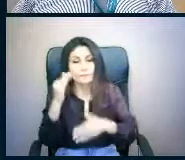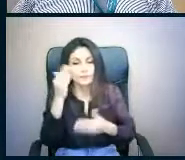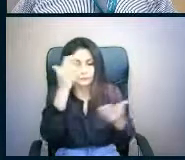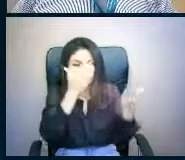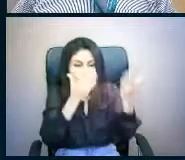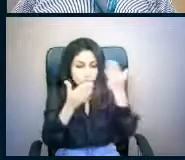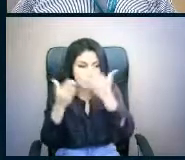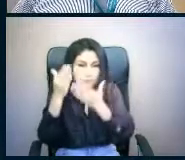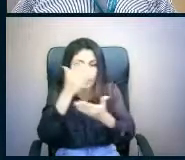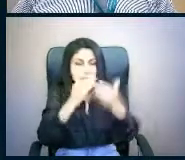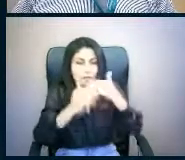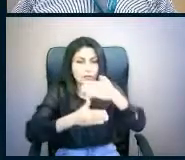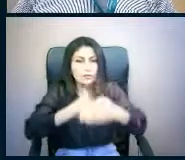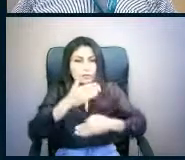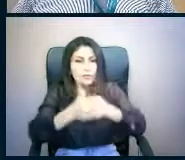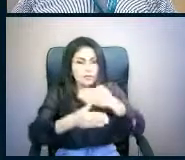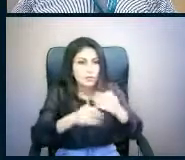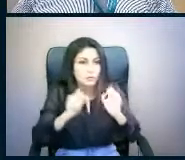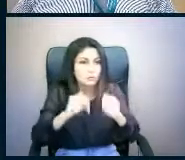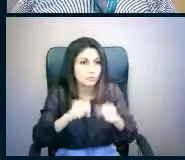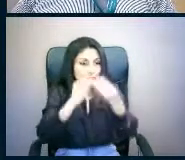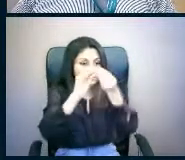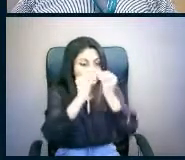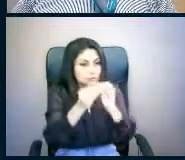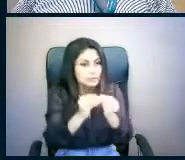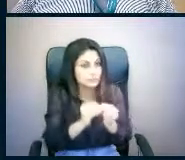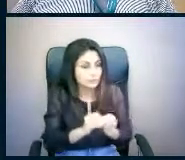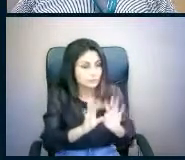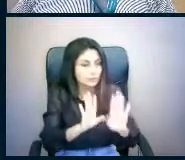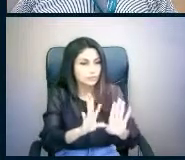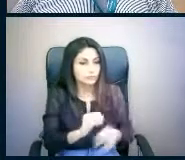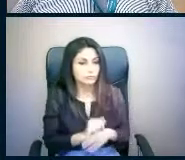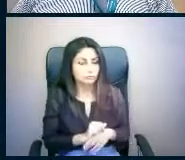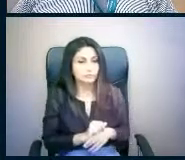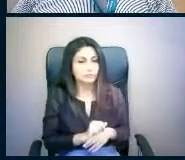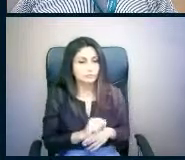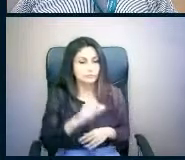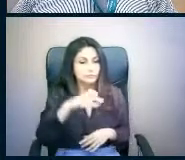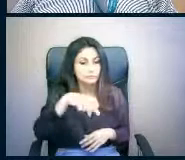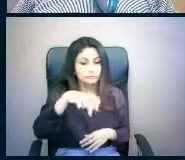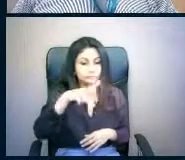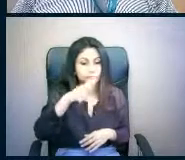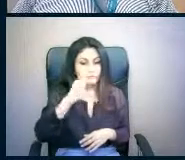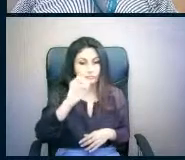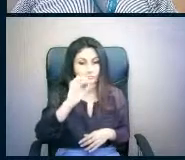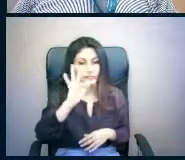pueden desarrollar algunos prototipos. Y dependiendo